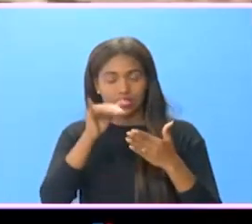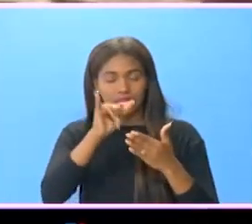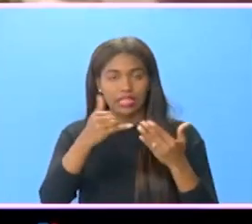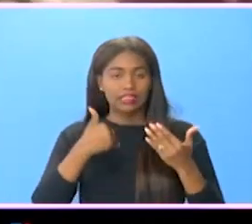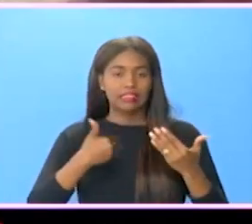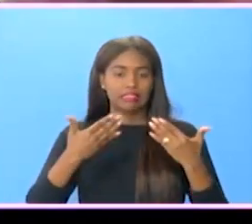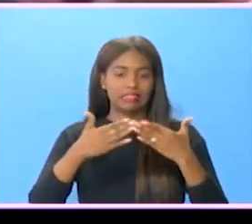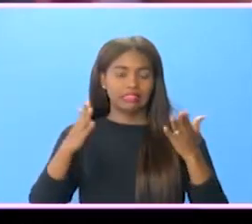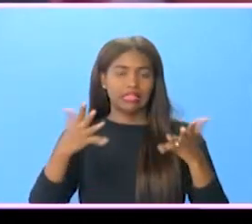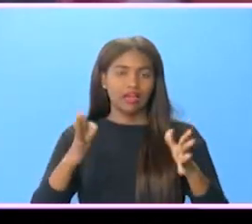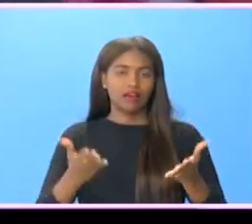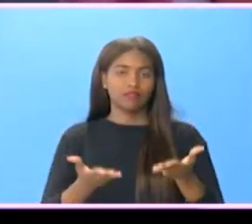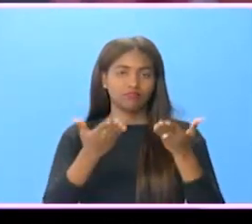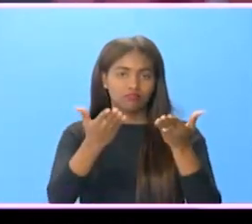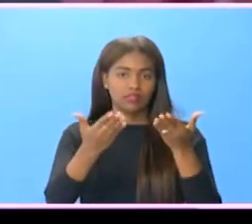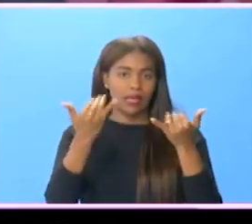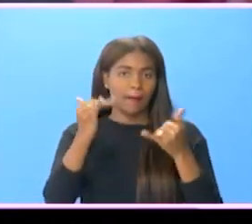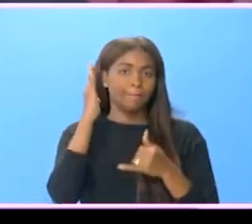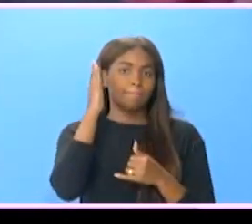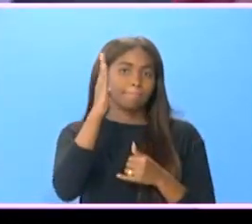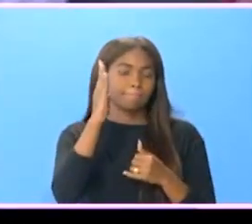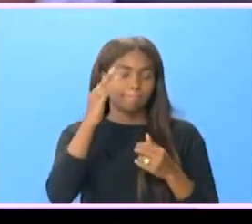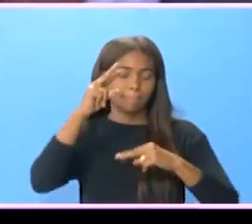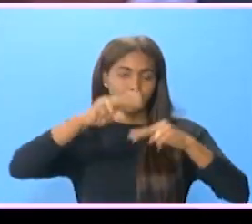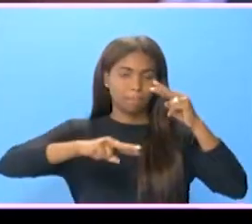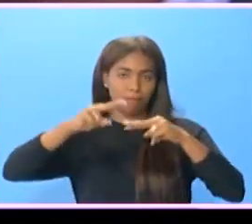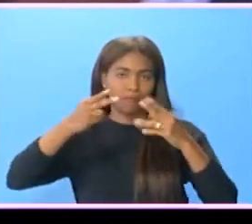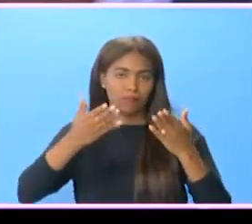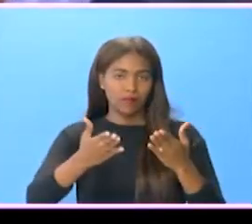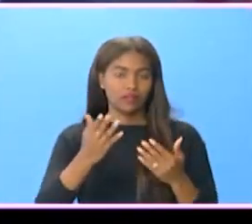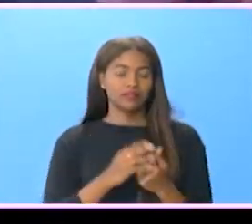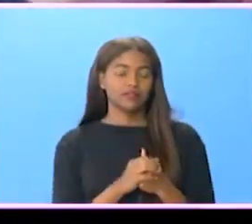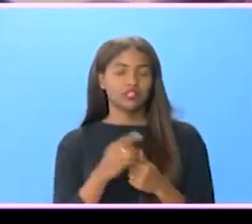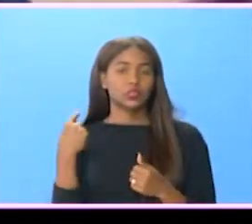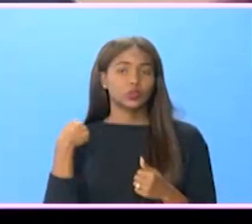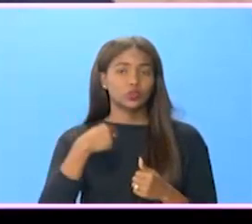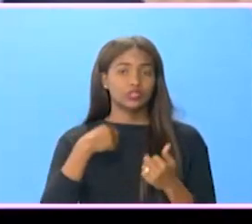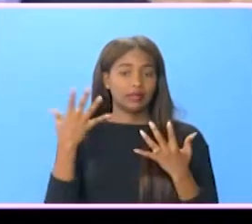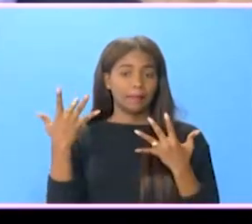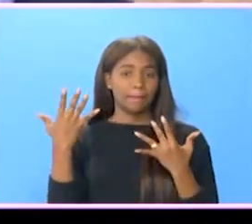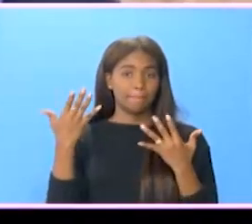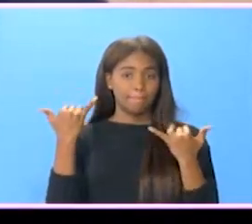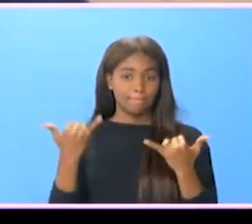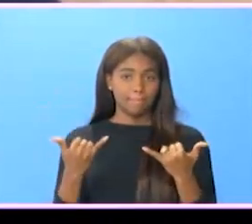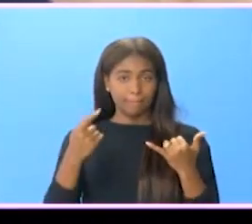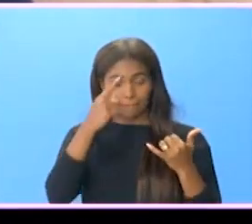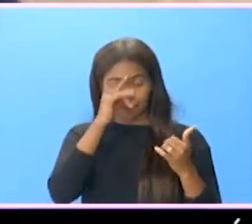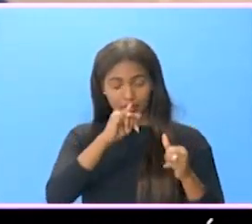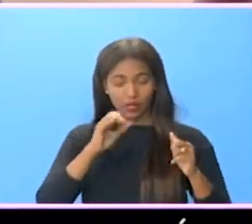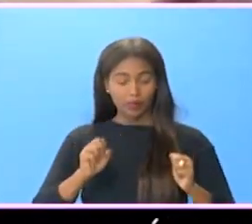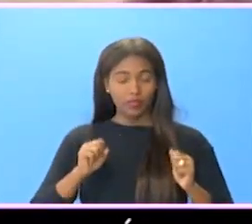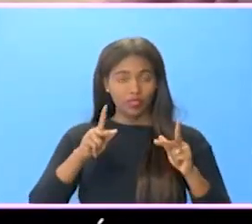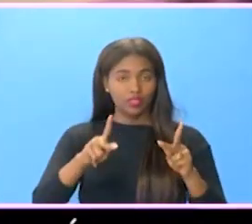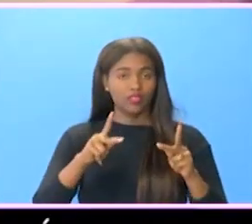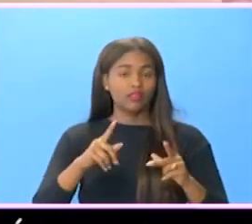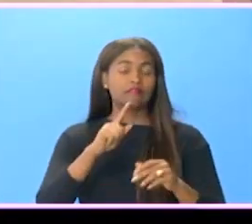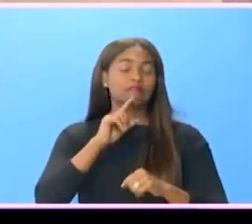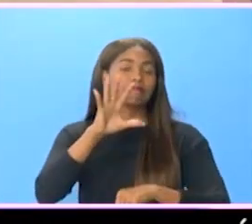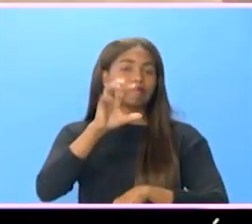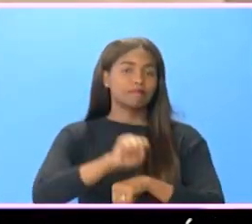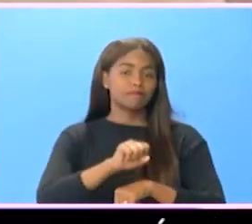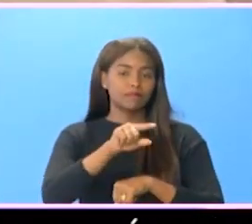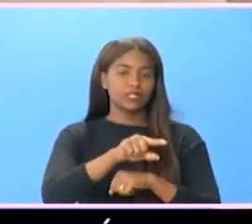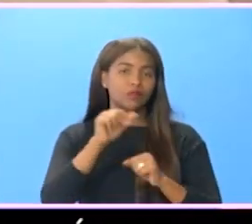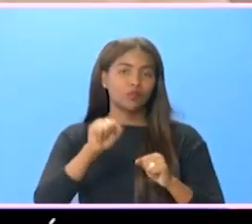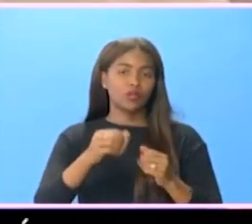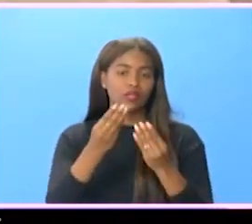la sección que se va a construir. Nosotros esperamos que en esta oportunidad realmente eso